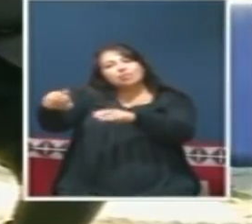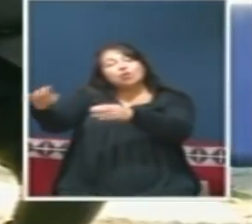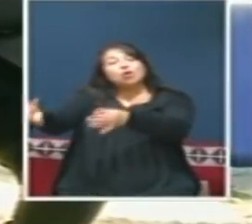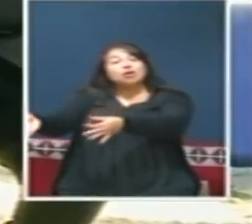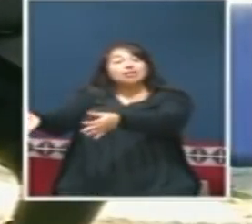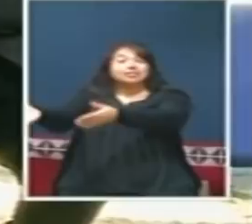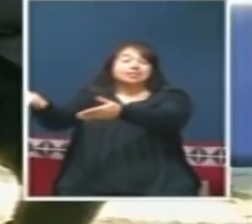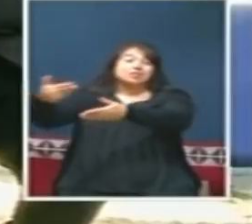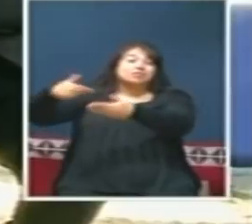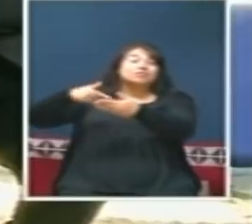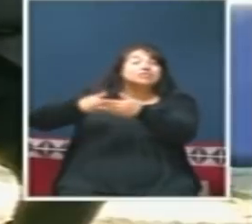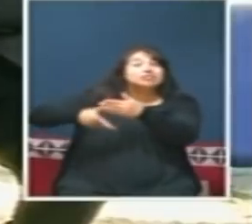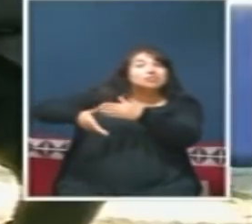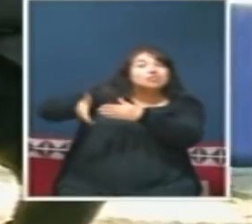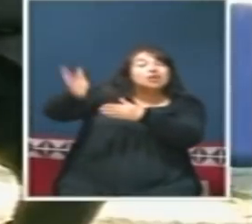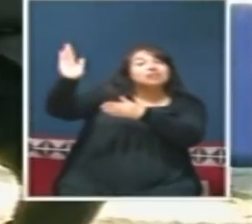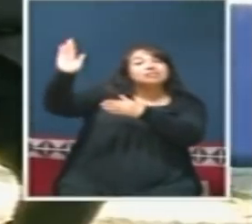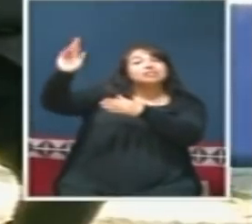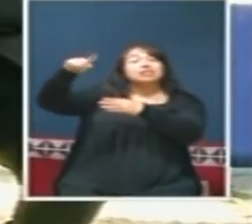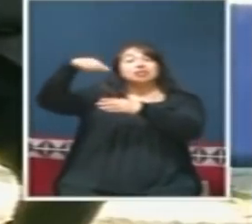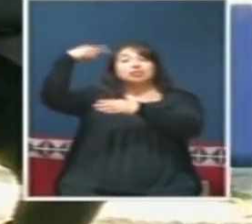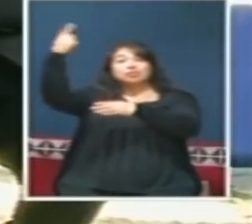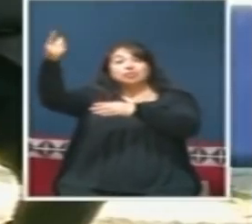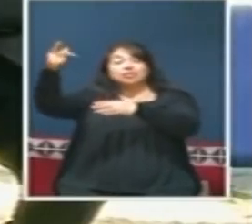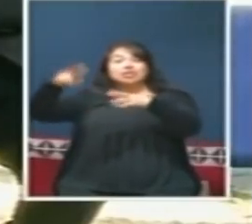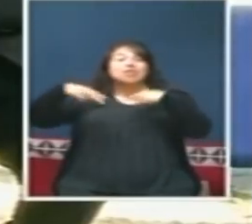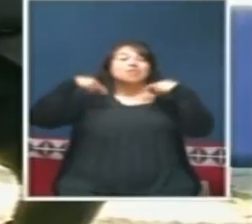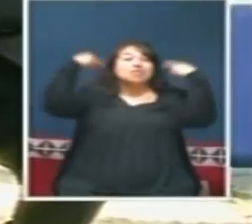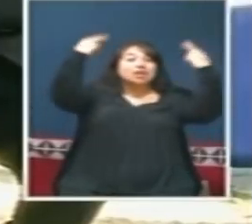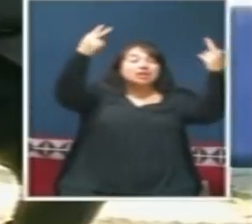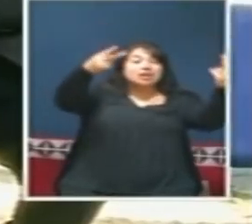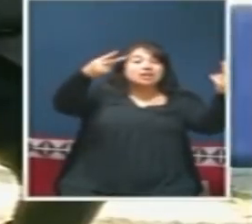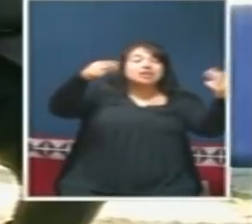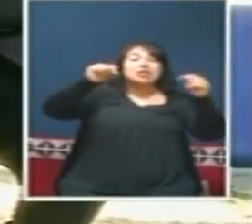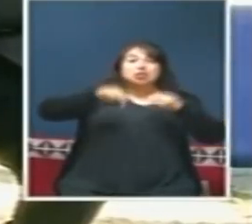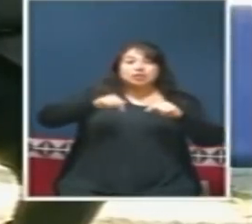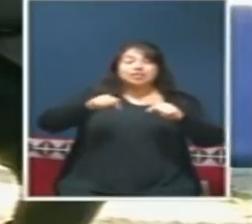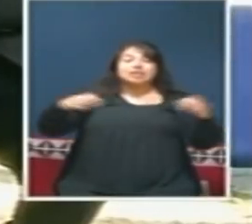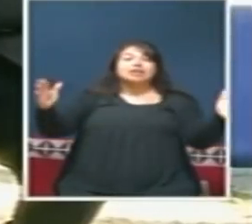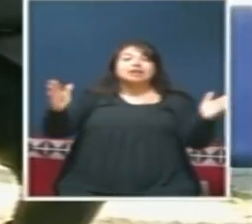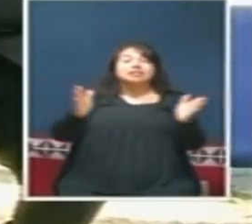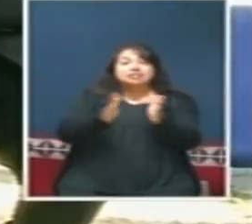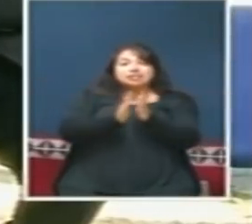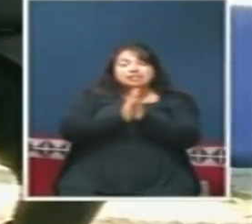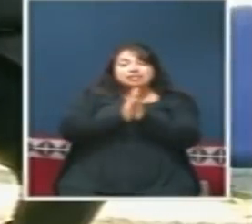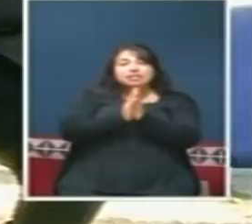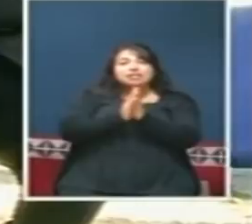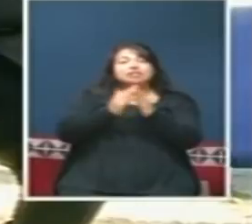un feliz regreso. Y a los que se quedan, que puedan disfrutar junto a esta ciudad y a esta provincia que los recibe